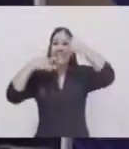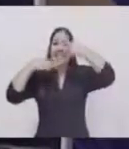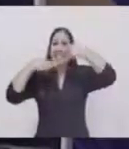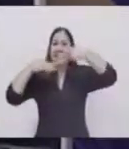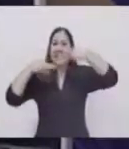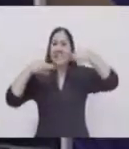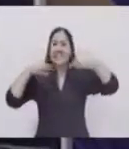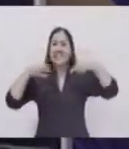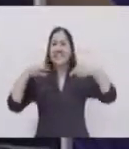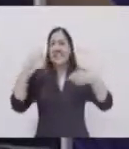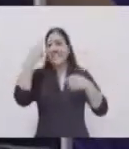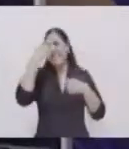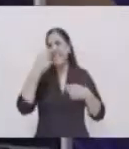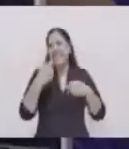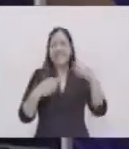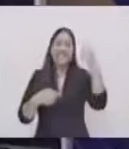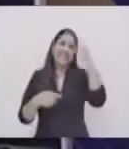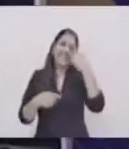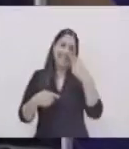Exhalamos.